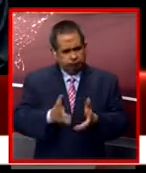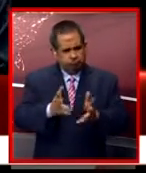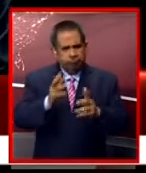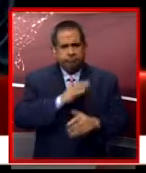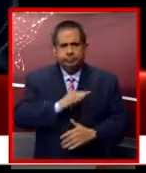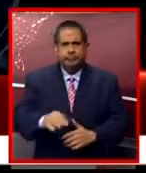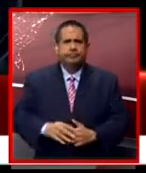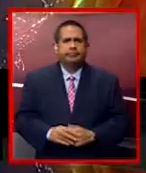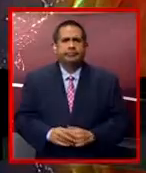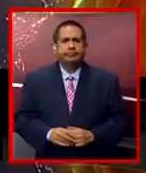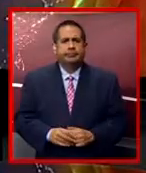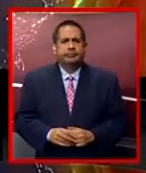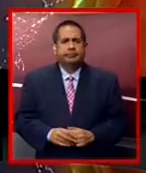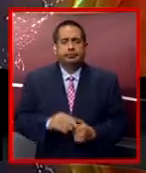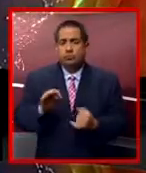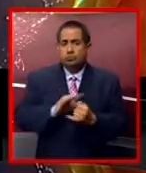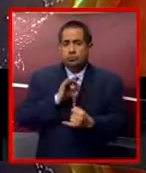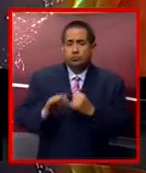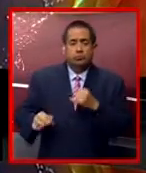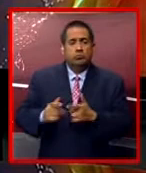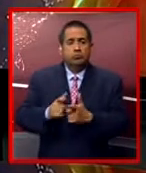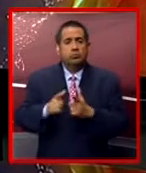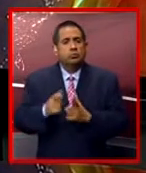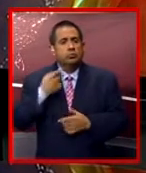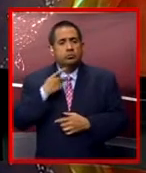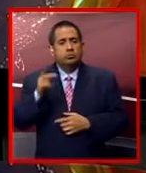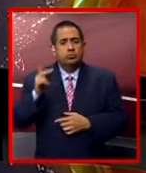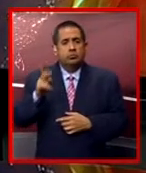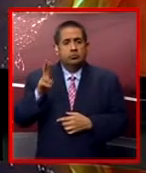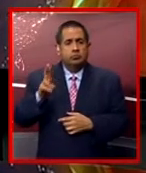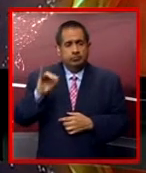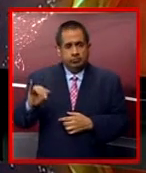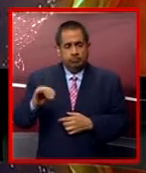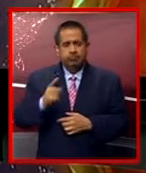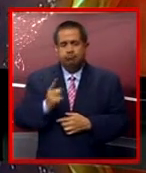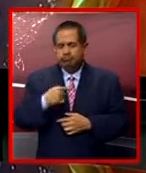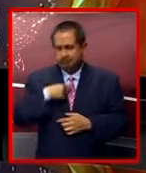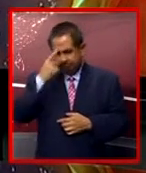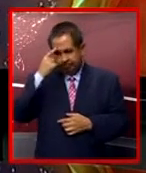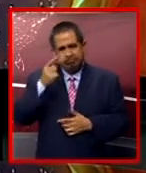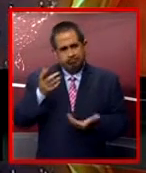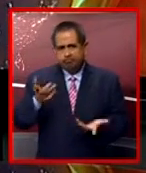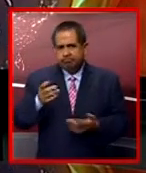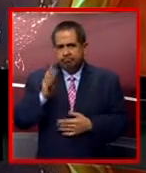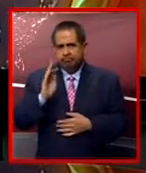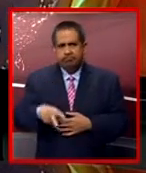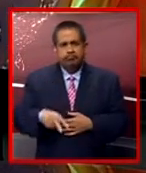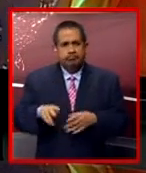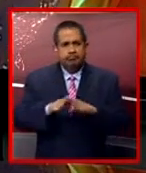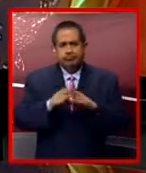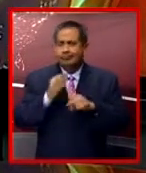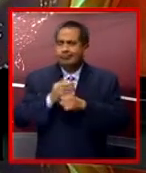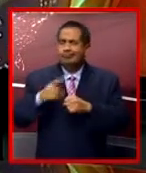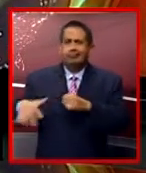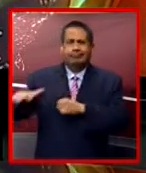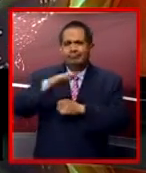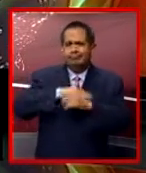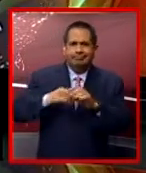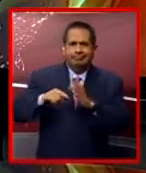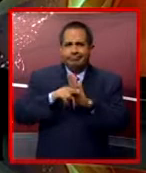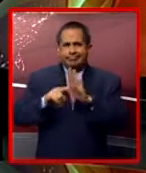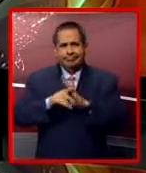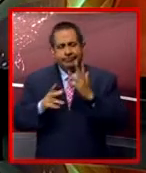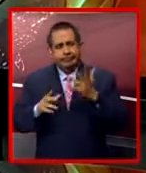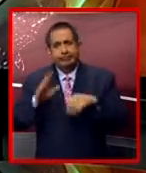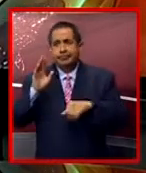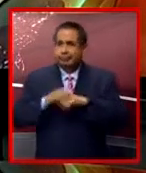país. Finalmente, el Partido Revolucionario Institucional reconoció que ante la situación de adversidad a los que se